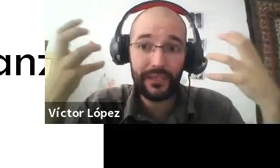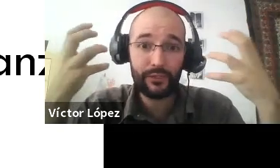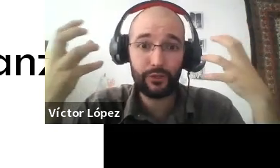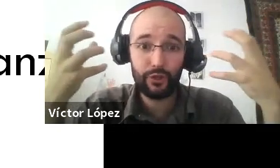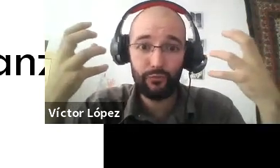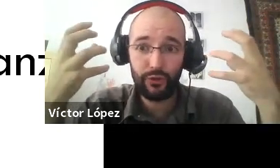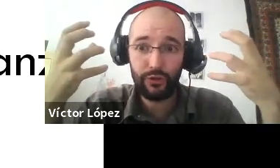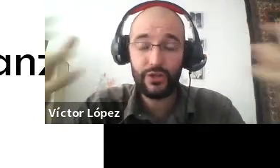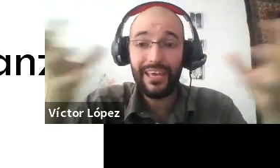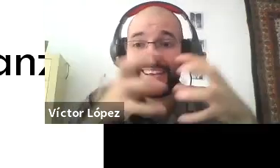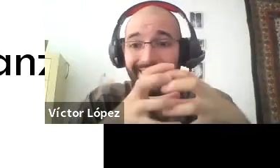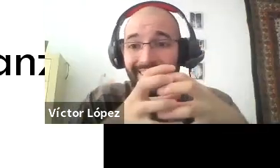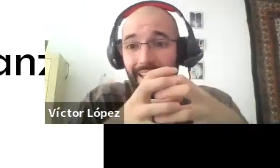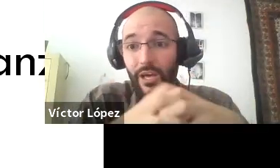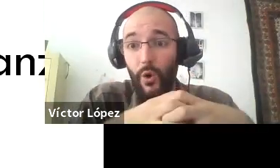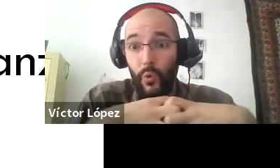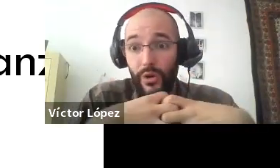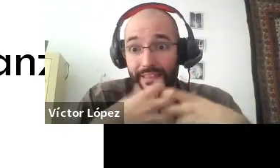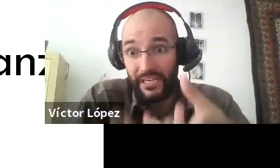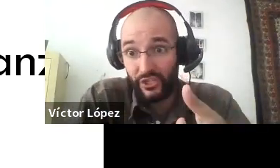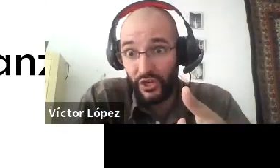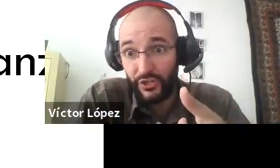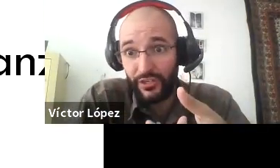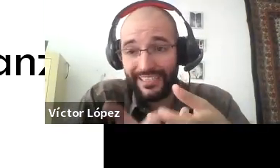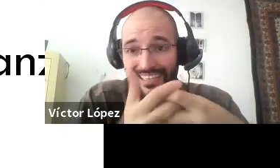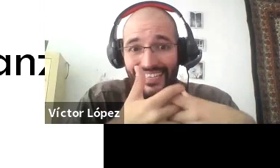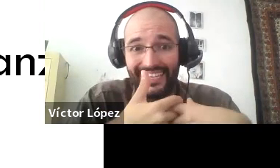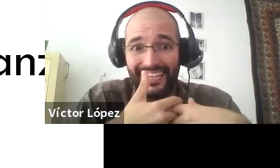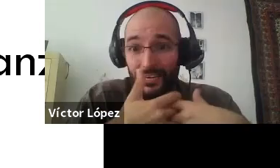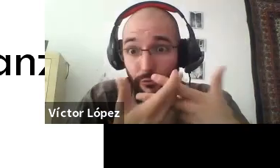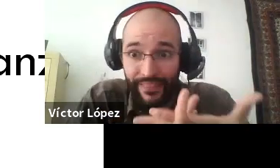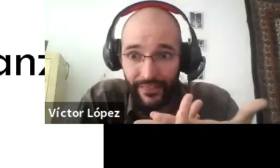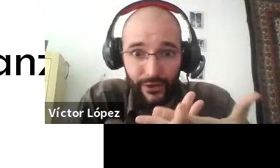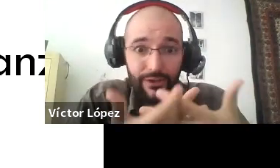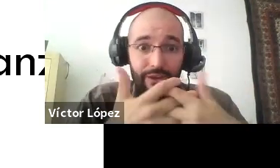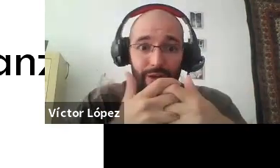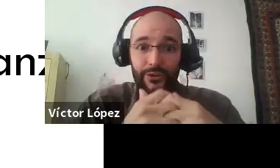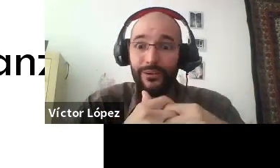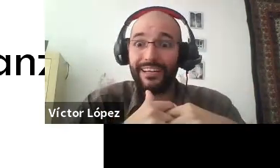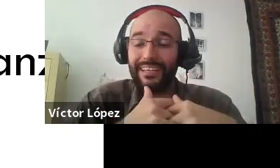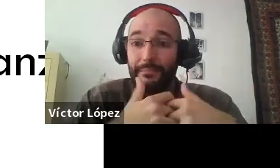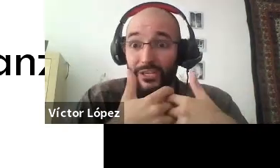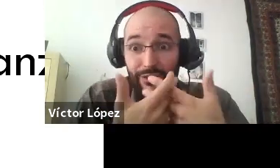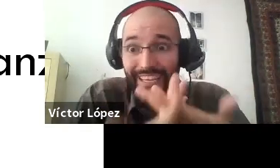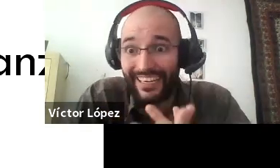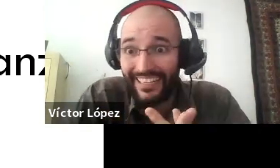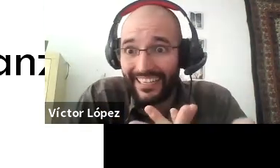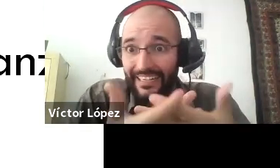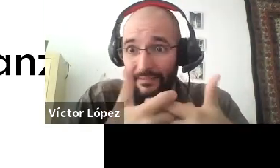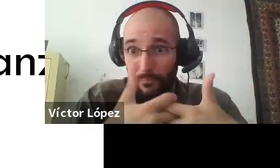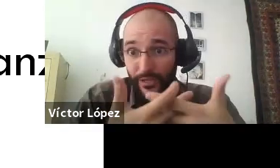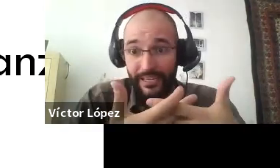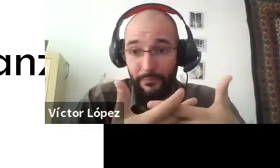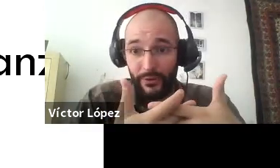medio de estos dos mundos existe una dimensión de argumentación y una dimensión de